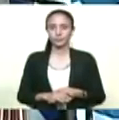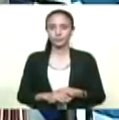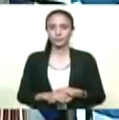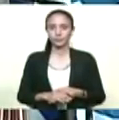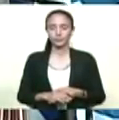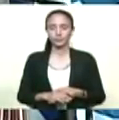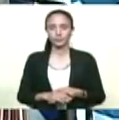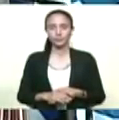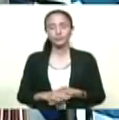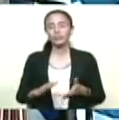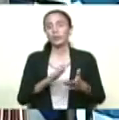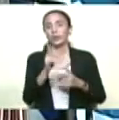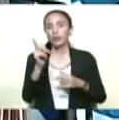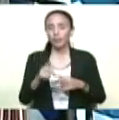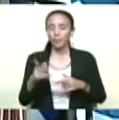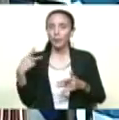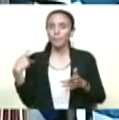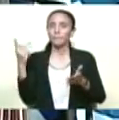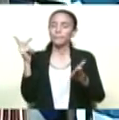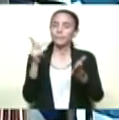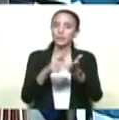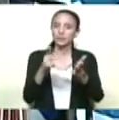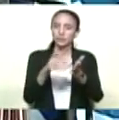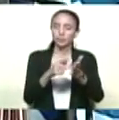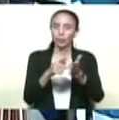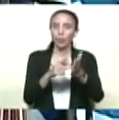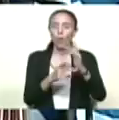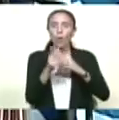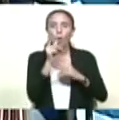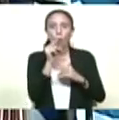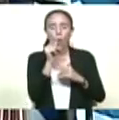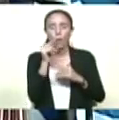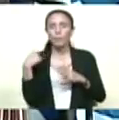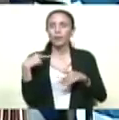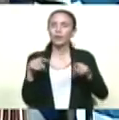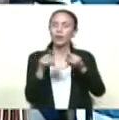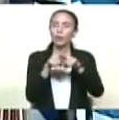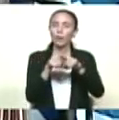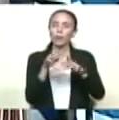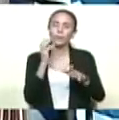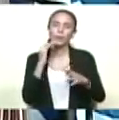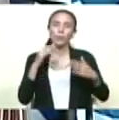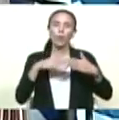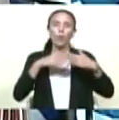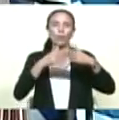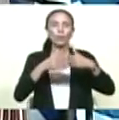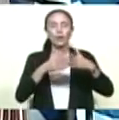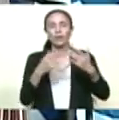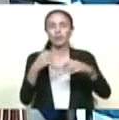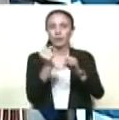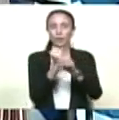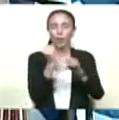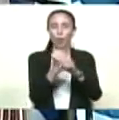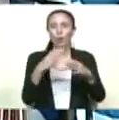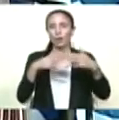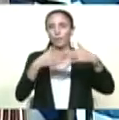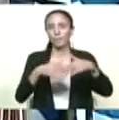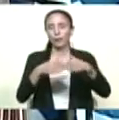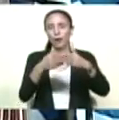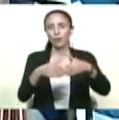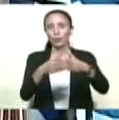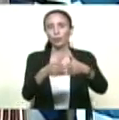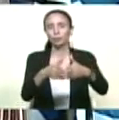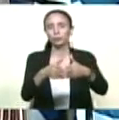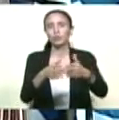presentado en su momento como una especie de buque transatlántico intra oceánico y